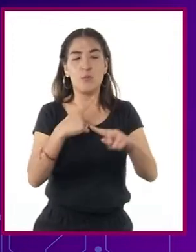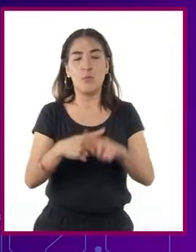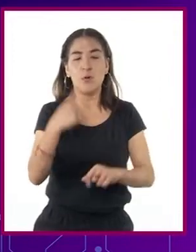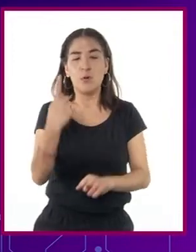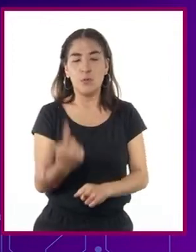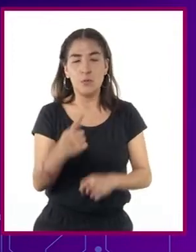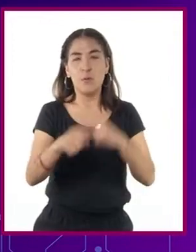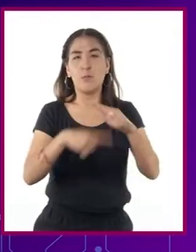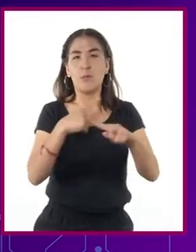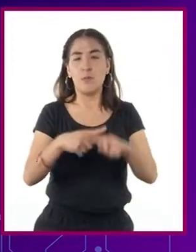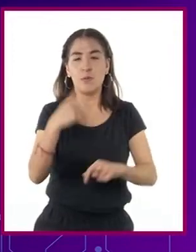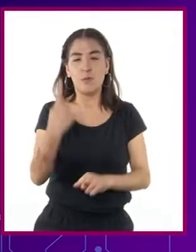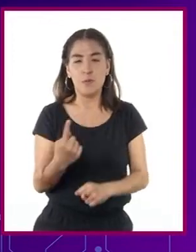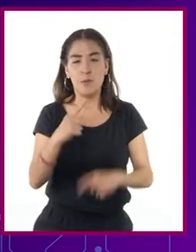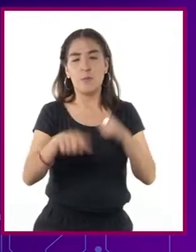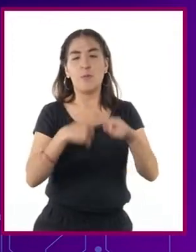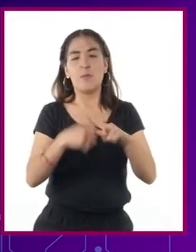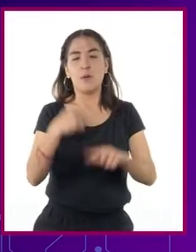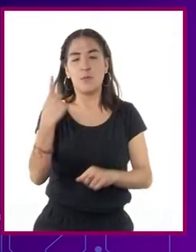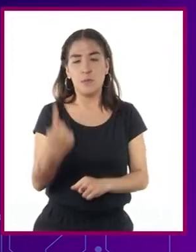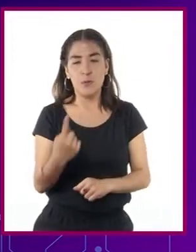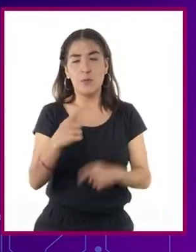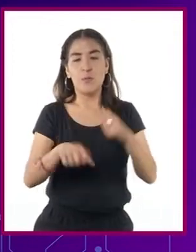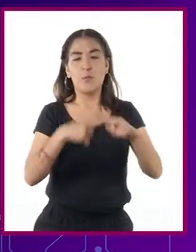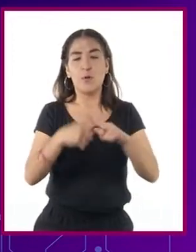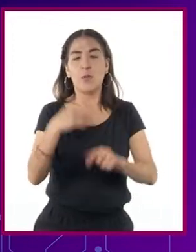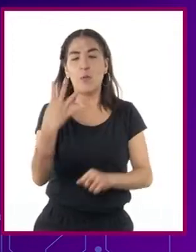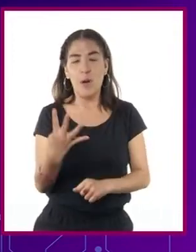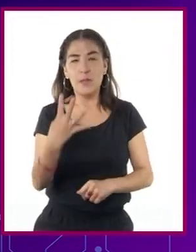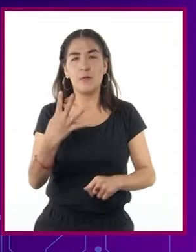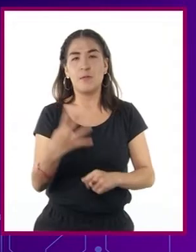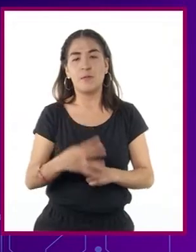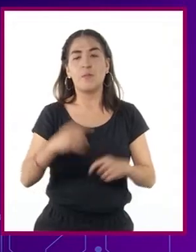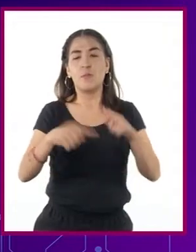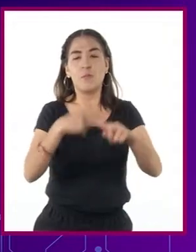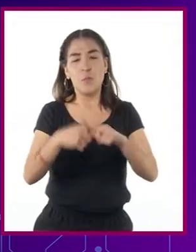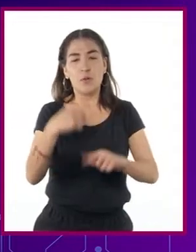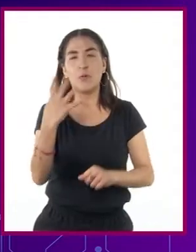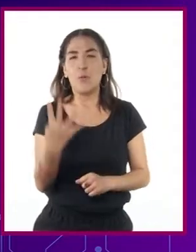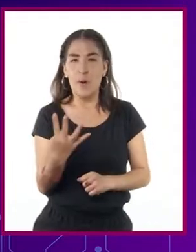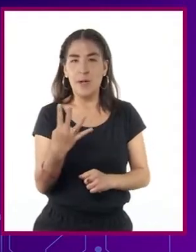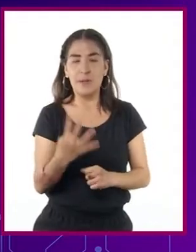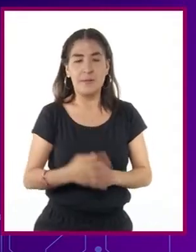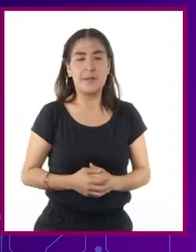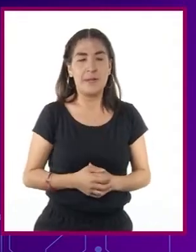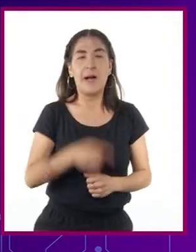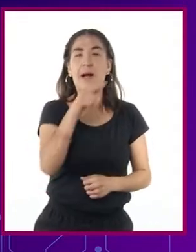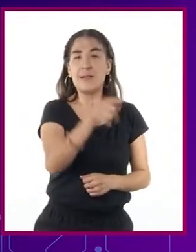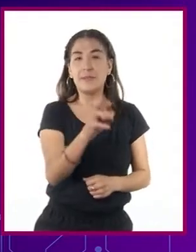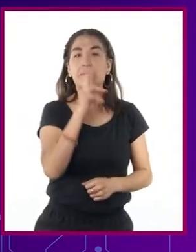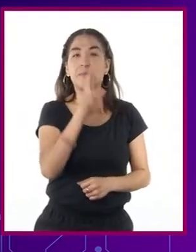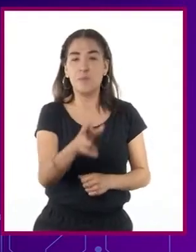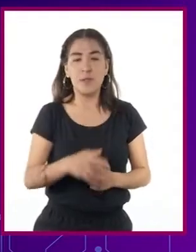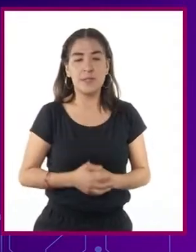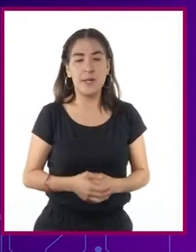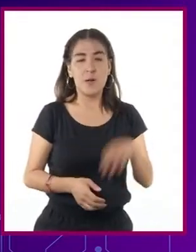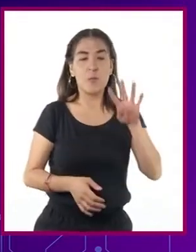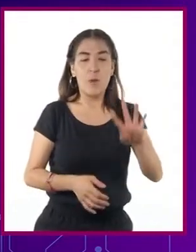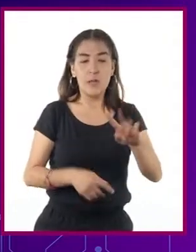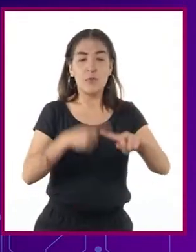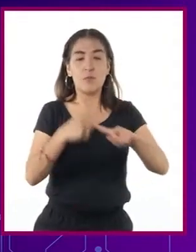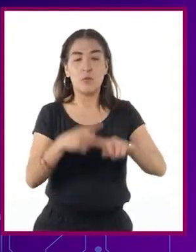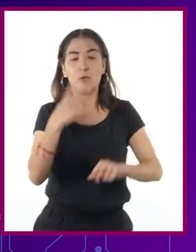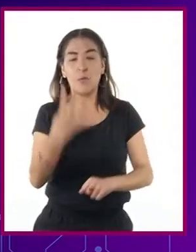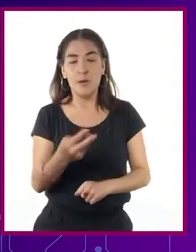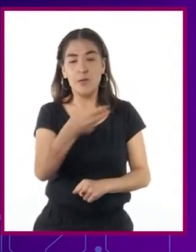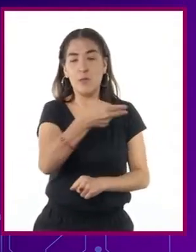1 por 1 por 1 por 1 por 4 por 4, de donde se obtiene 4 por